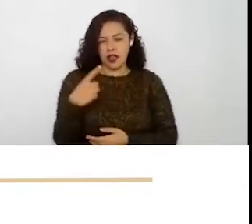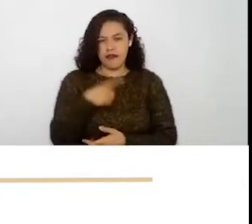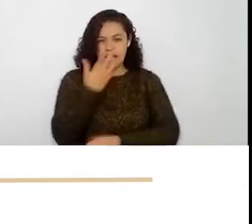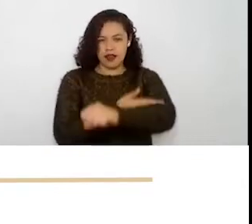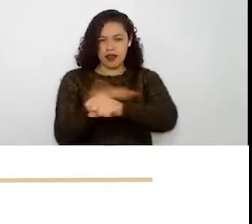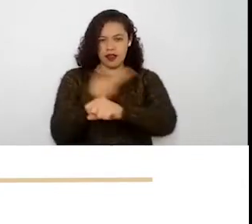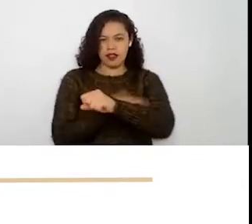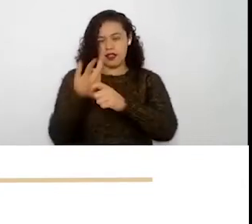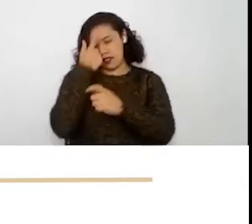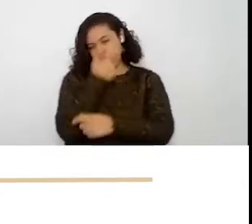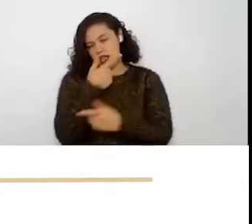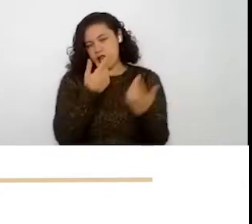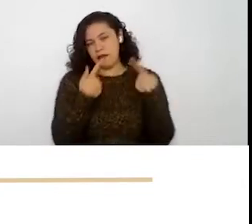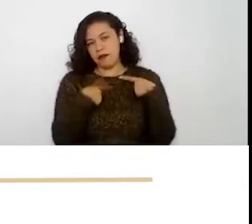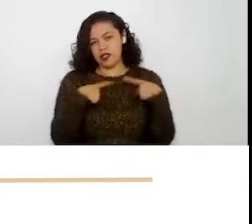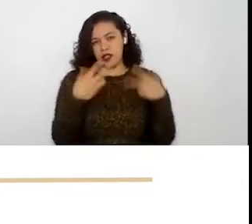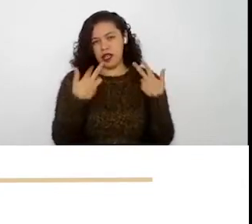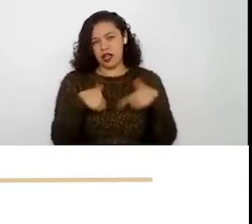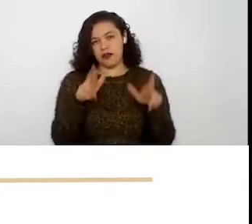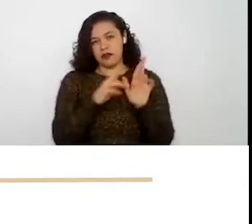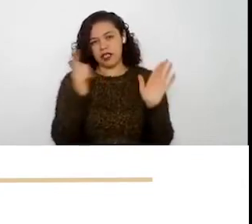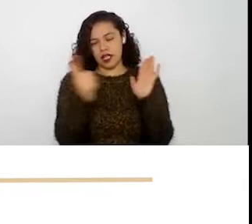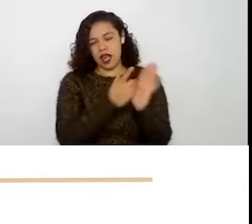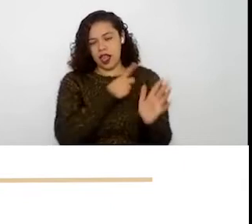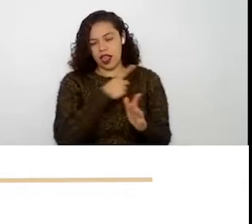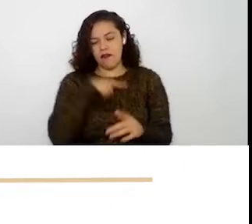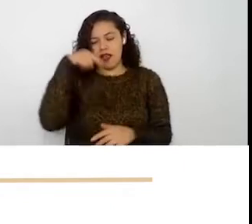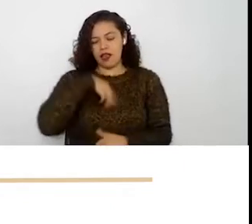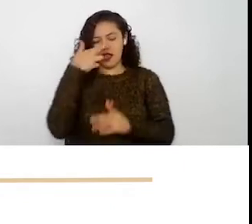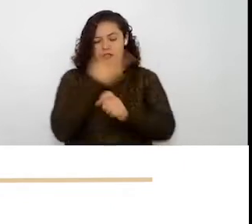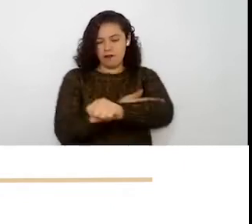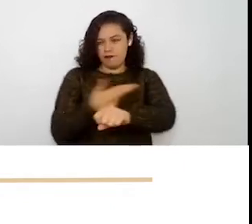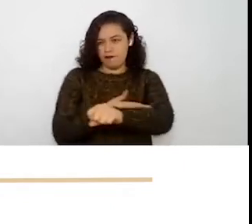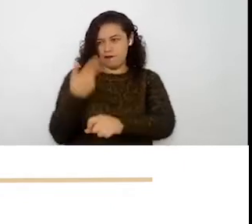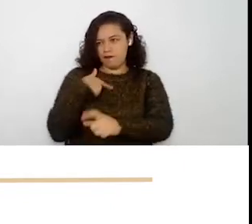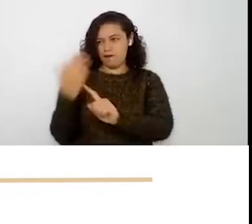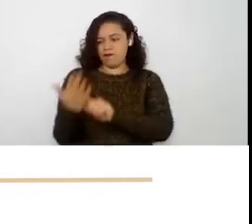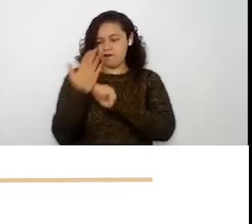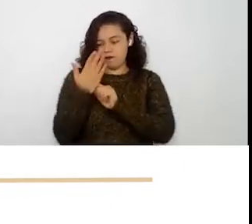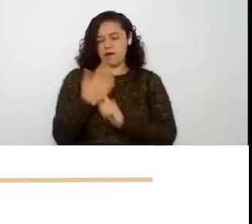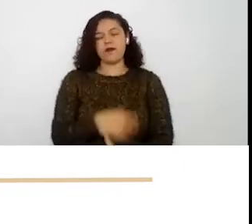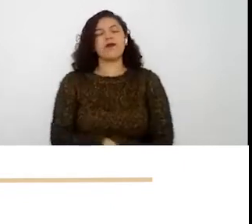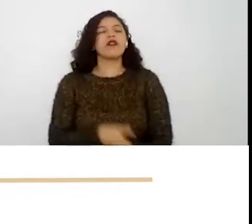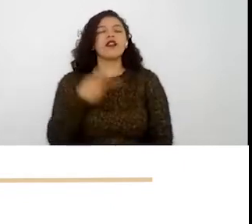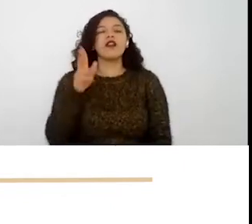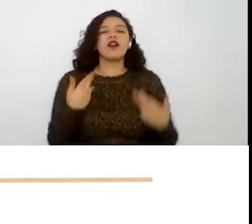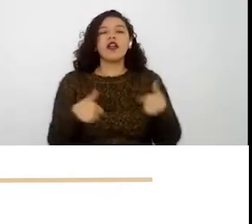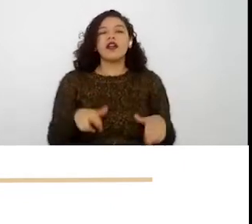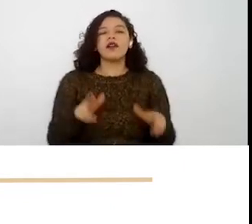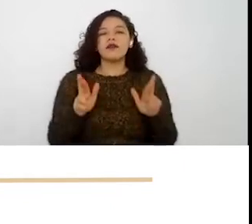ante la junta al representante legal que firmará la solicitud este representante es